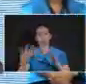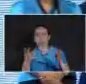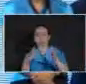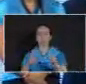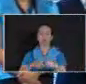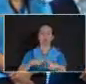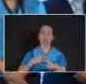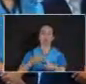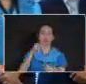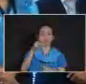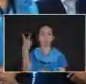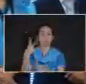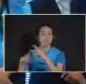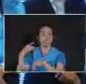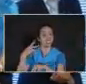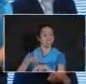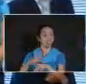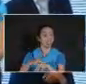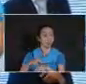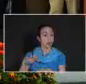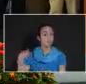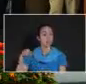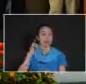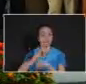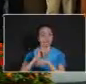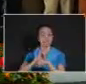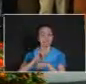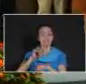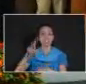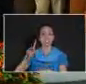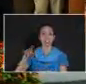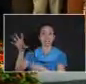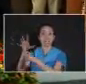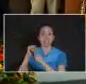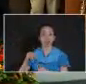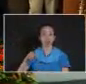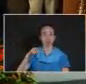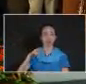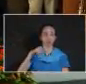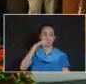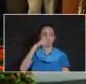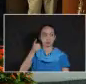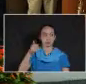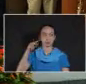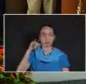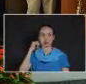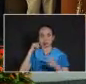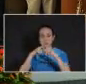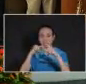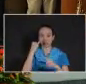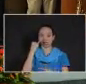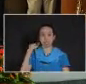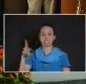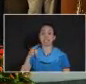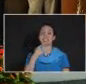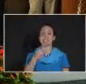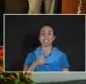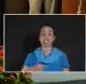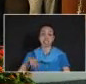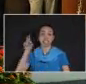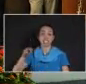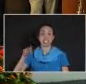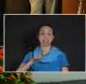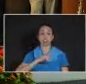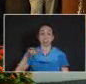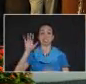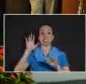viene tarde para la iglesia y comete el error de agarrar un taxi y decirle, ¿conoce la iglesia de Cristo de Nazaret? Y le dice, sí, necesito estar en 5 minutos,